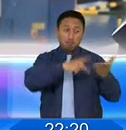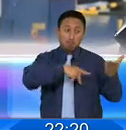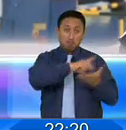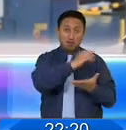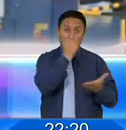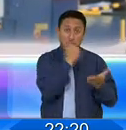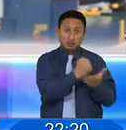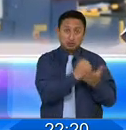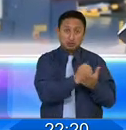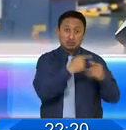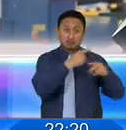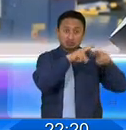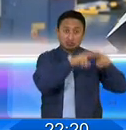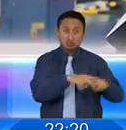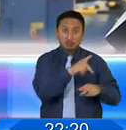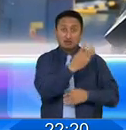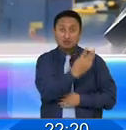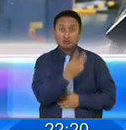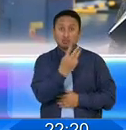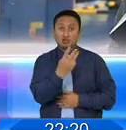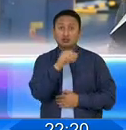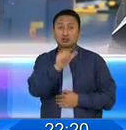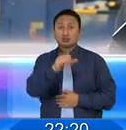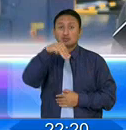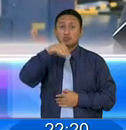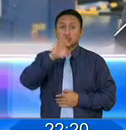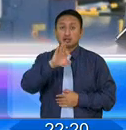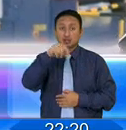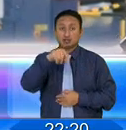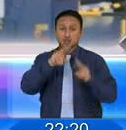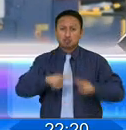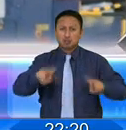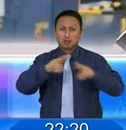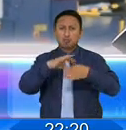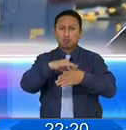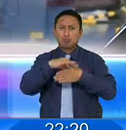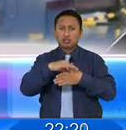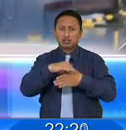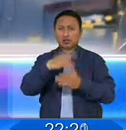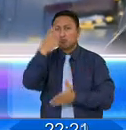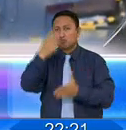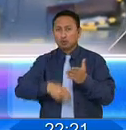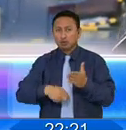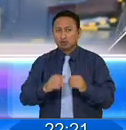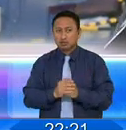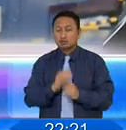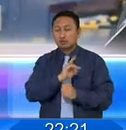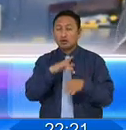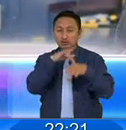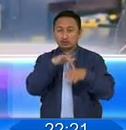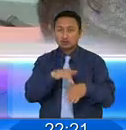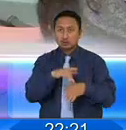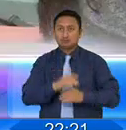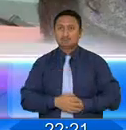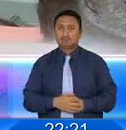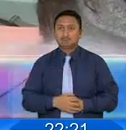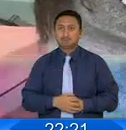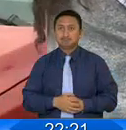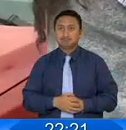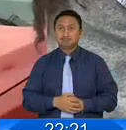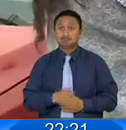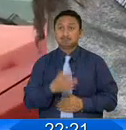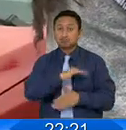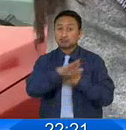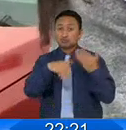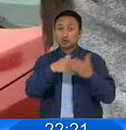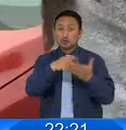matriculación y revisar en la página web de la Agencia Nacional de Tránsito los valores por multas o citaciones pendientes. Una vez cancelados